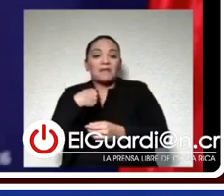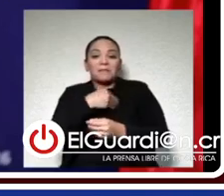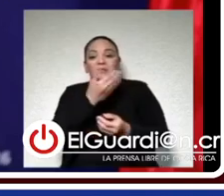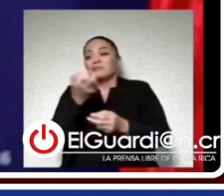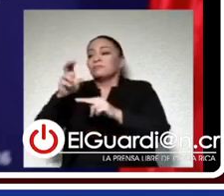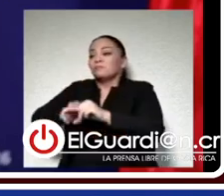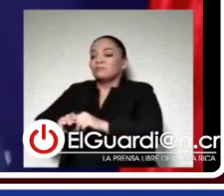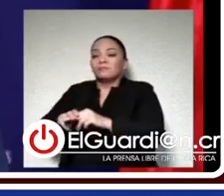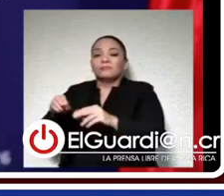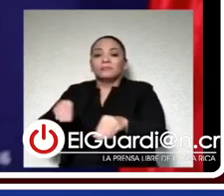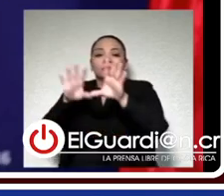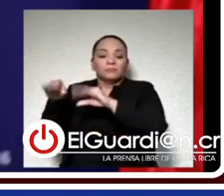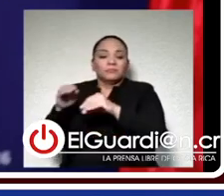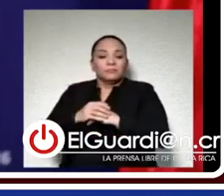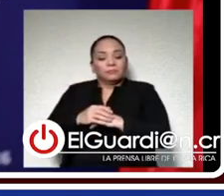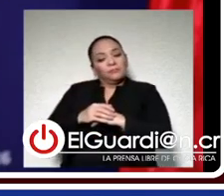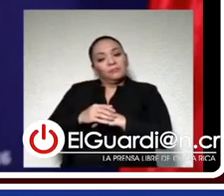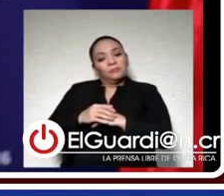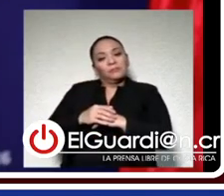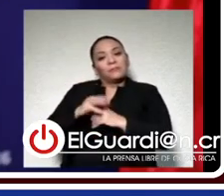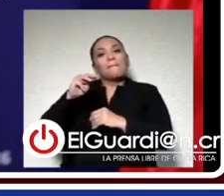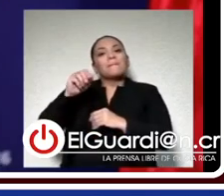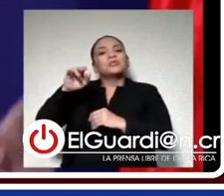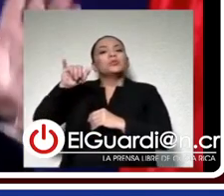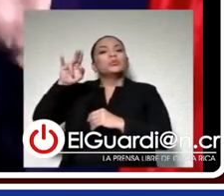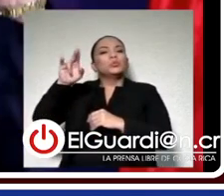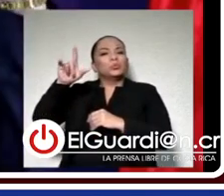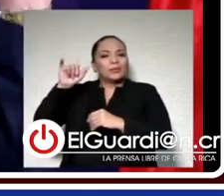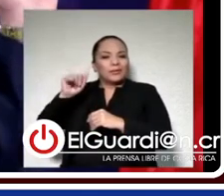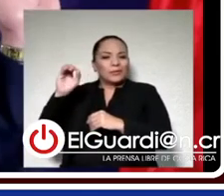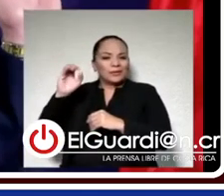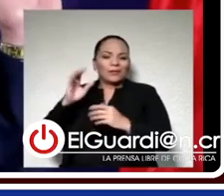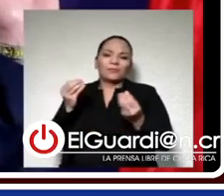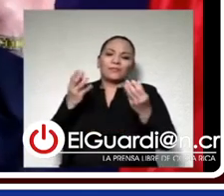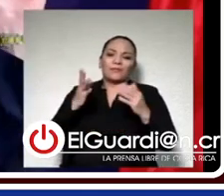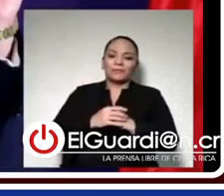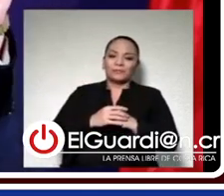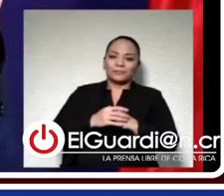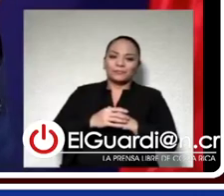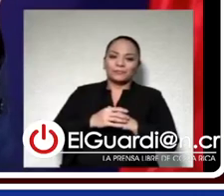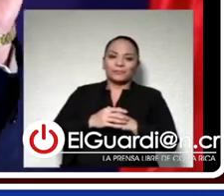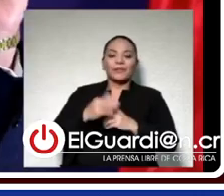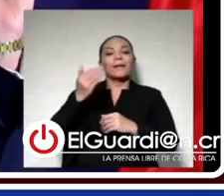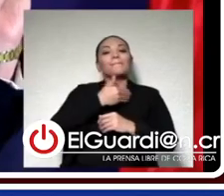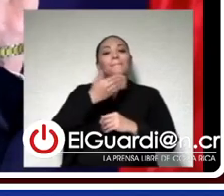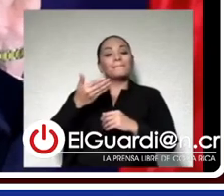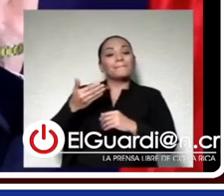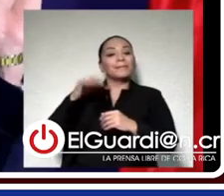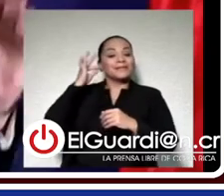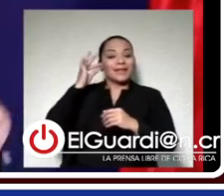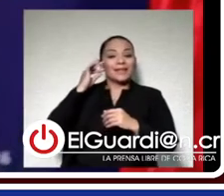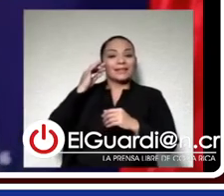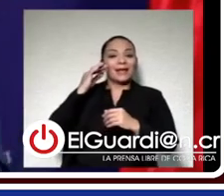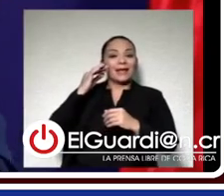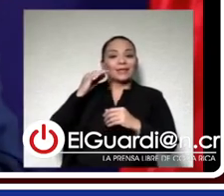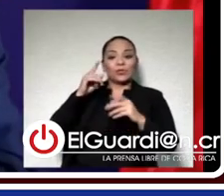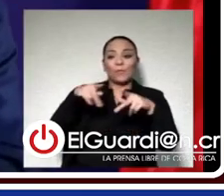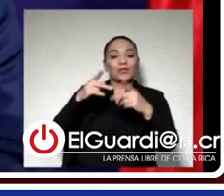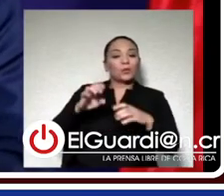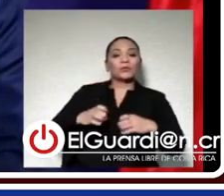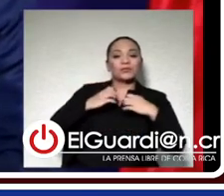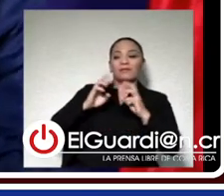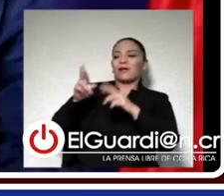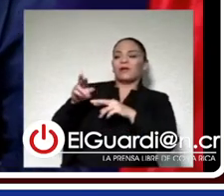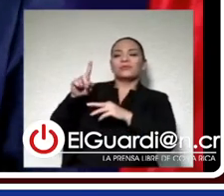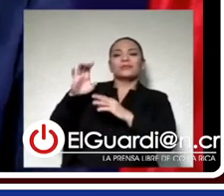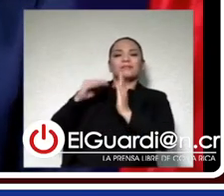a doña Mayuli Ortega, así, la presidenta del partido que no existe, que le regaló a Piero Garandelli 100 mil pesos. Así